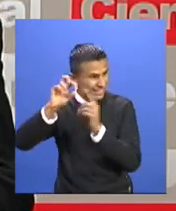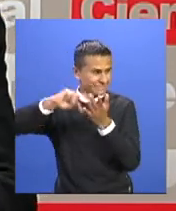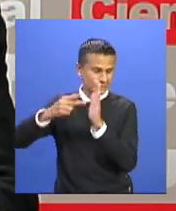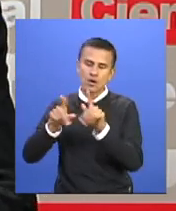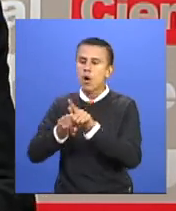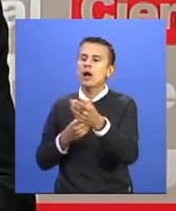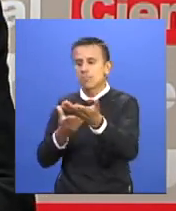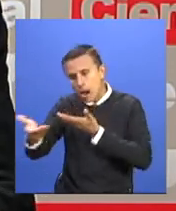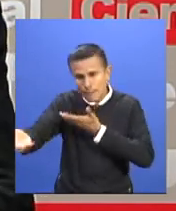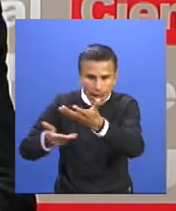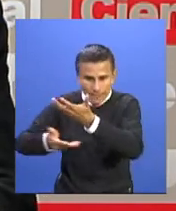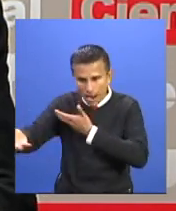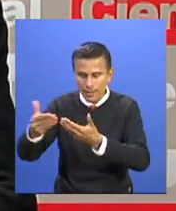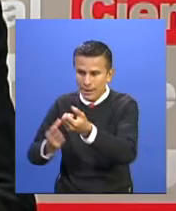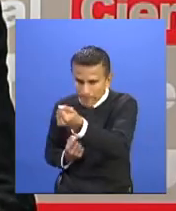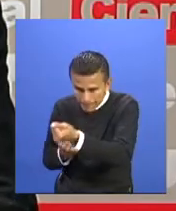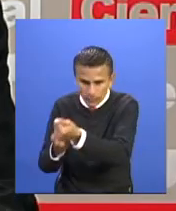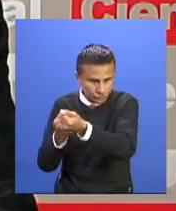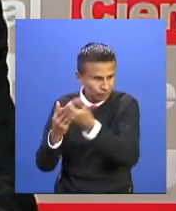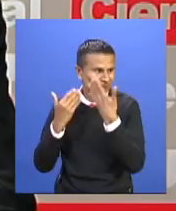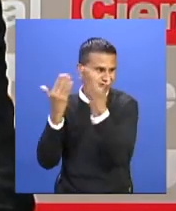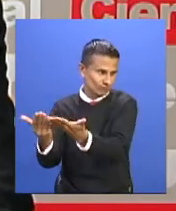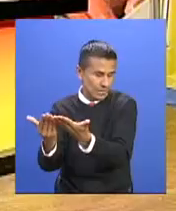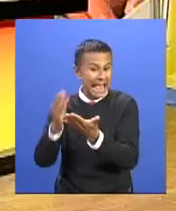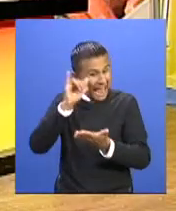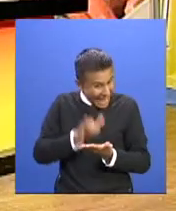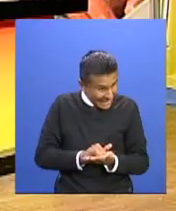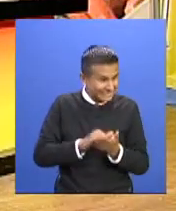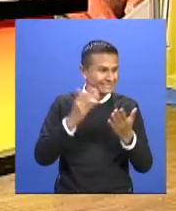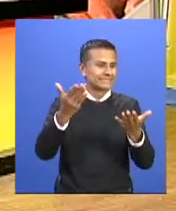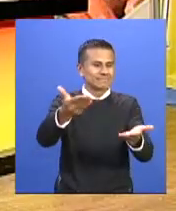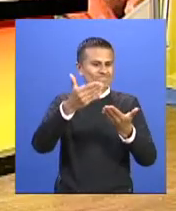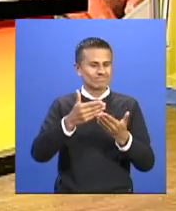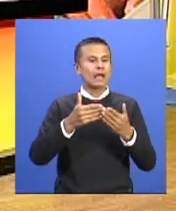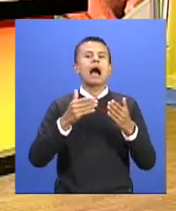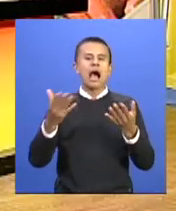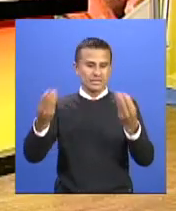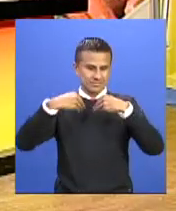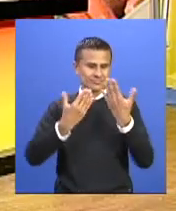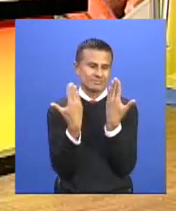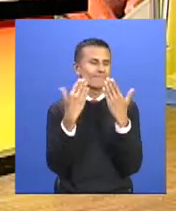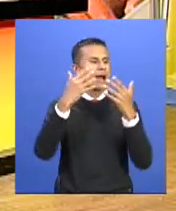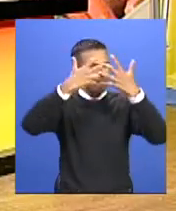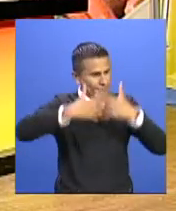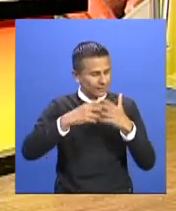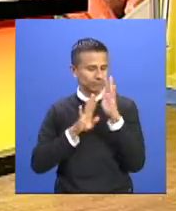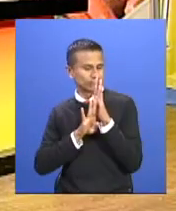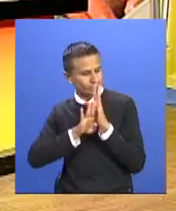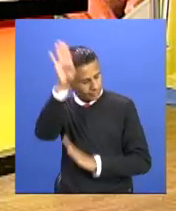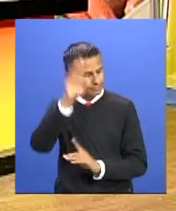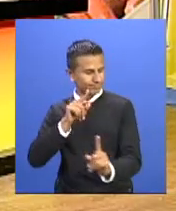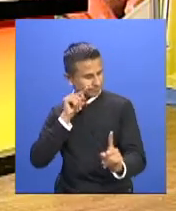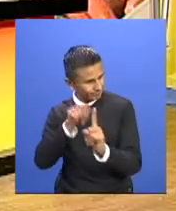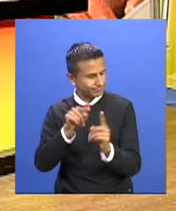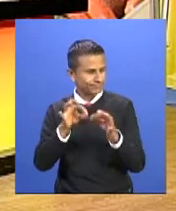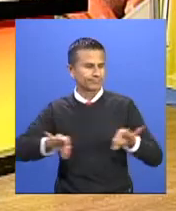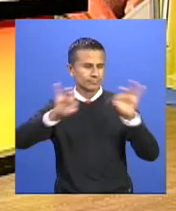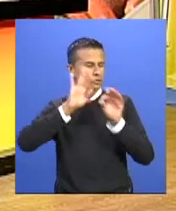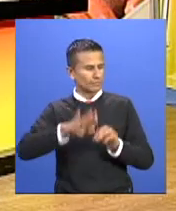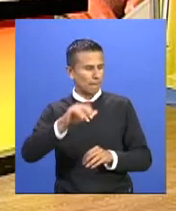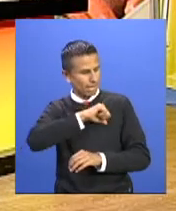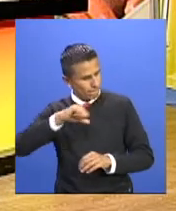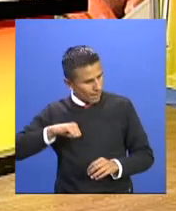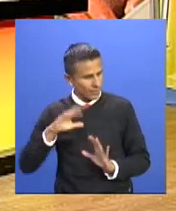esos tres elementos que hacen de la sostenibilidad está dando como resultado final para mi empresa, para mi organización pública o